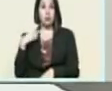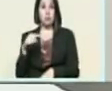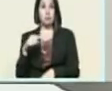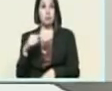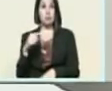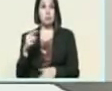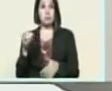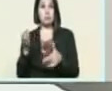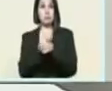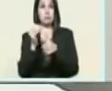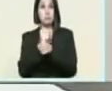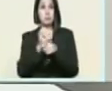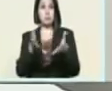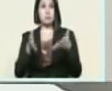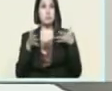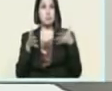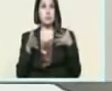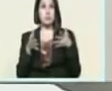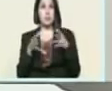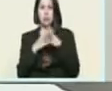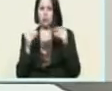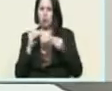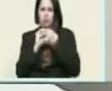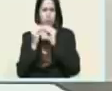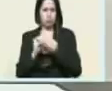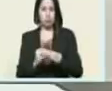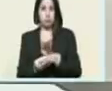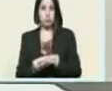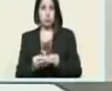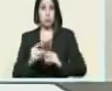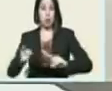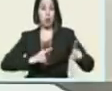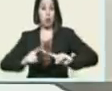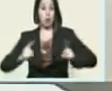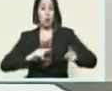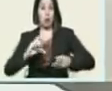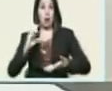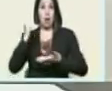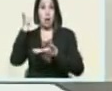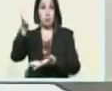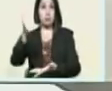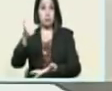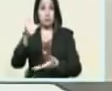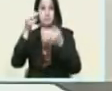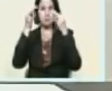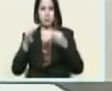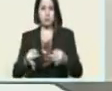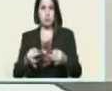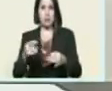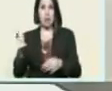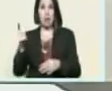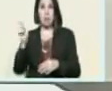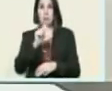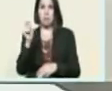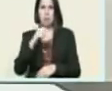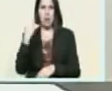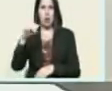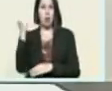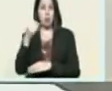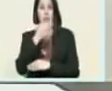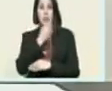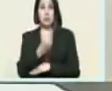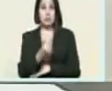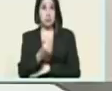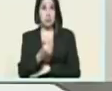lograr, y están dadas todas las condiciones, para regularizar los CLAP ya definitivamente en el mes de noviembre y